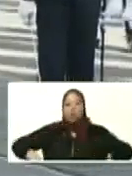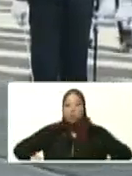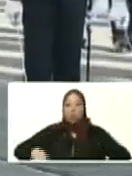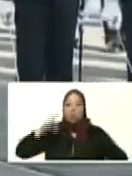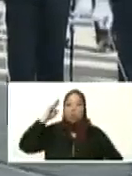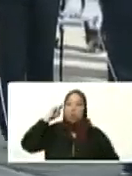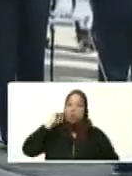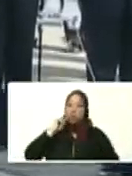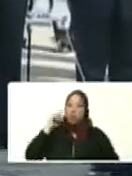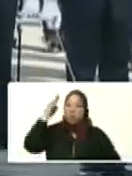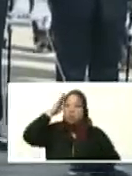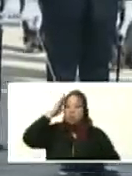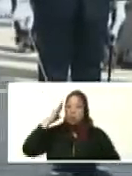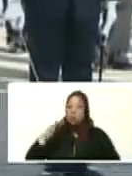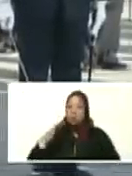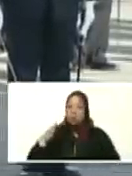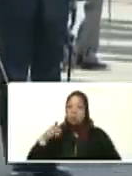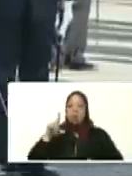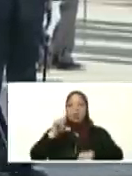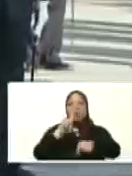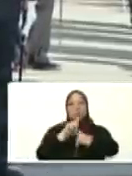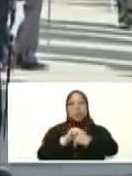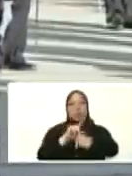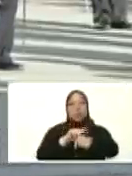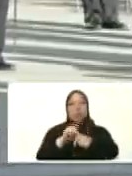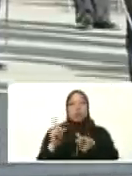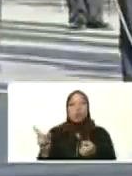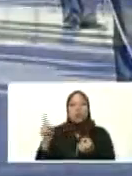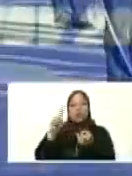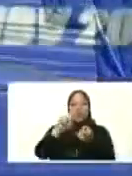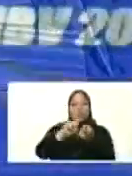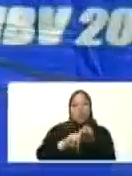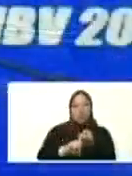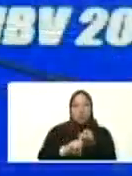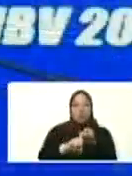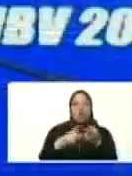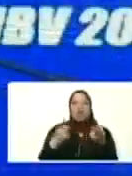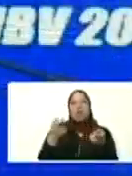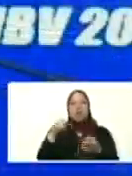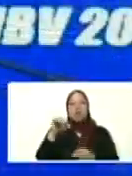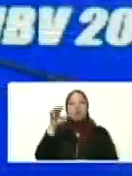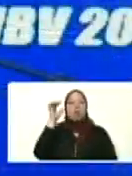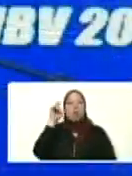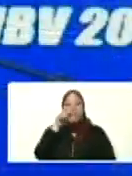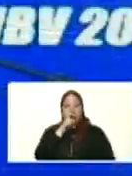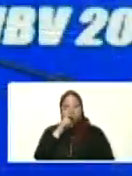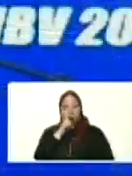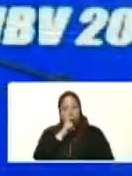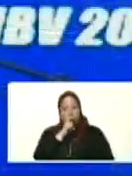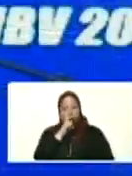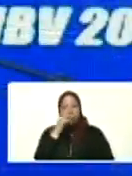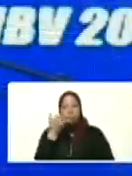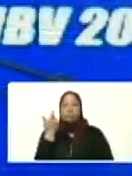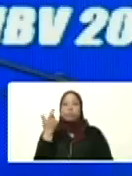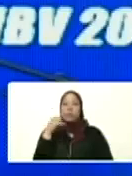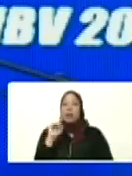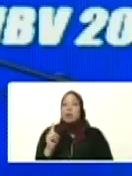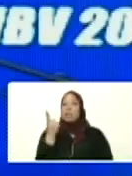Bolivariana, doctora Cilia Flores de Maduro, primera combatiente de la República Bolivariana de